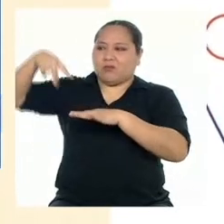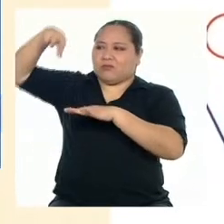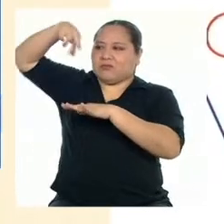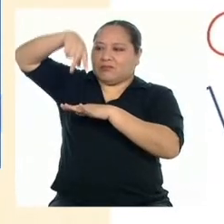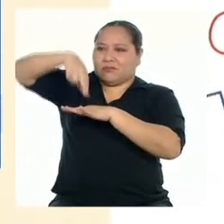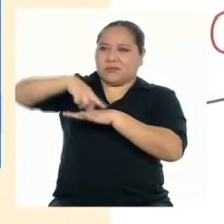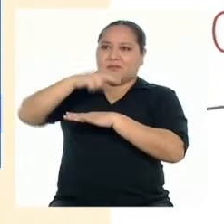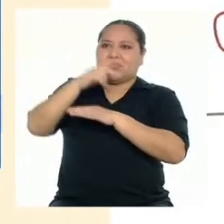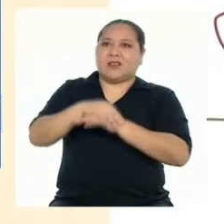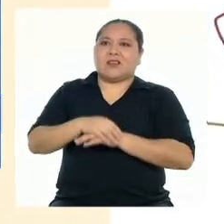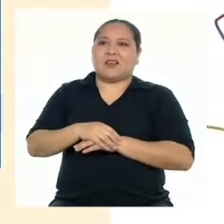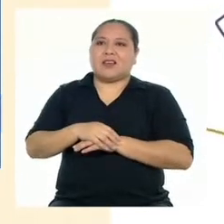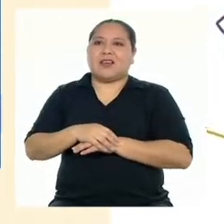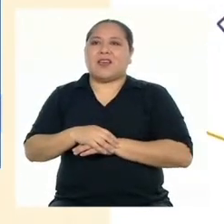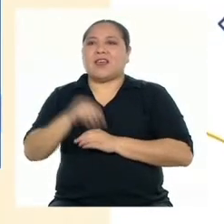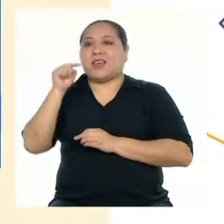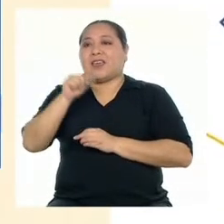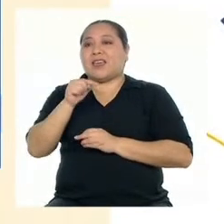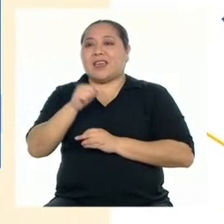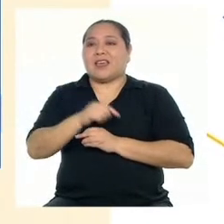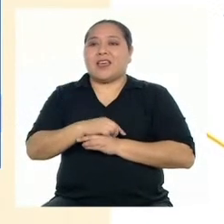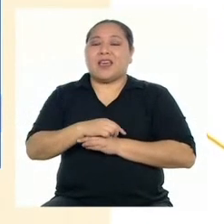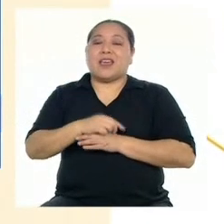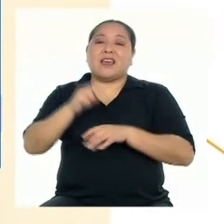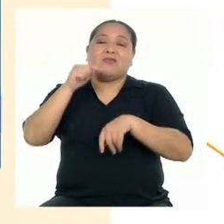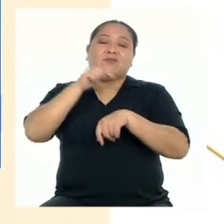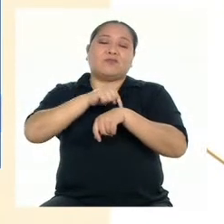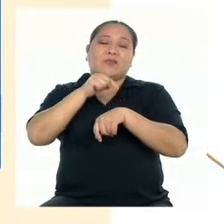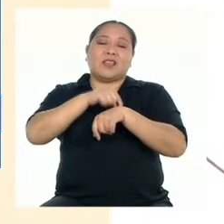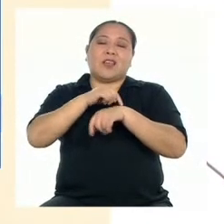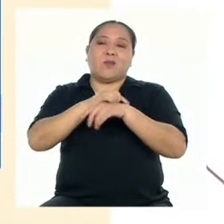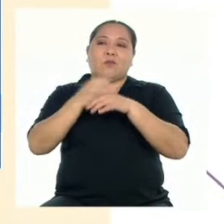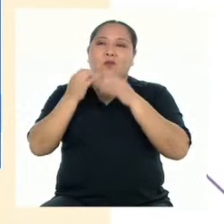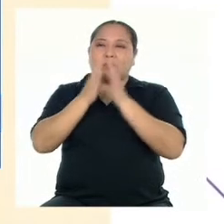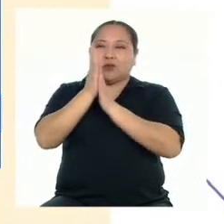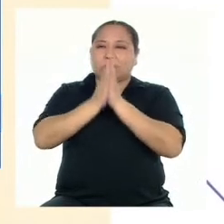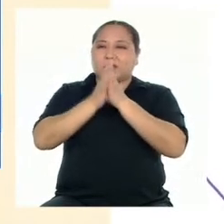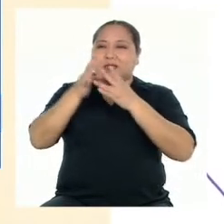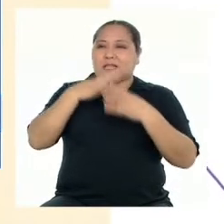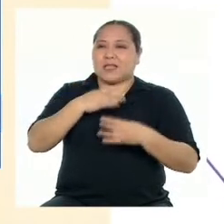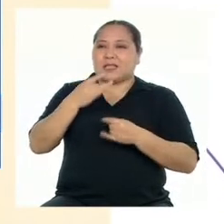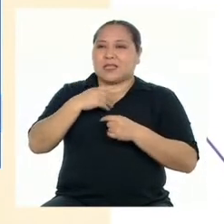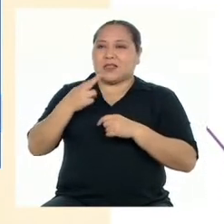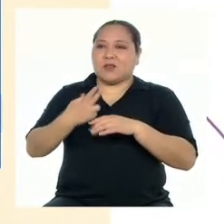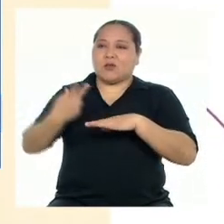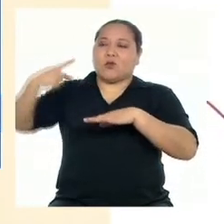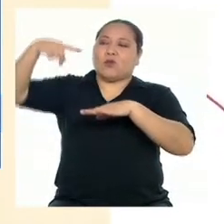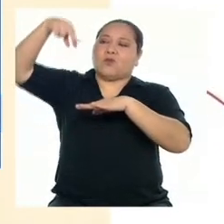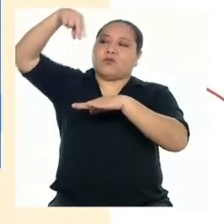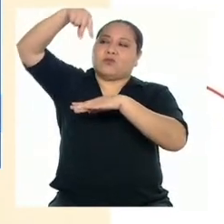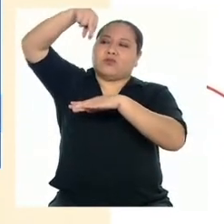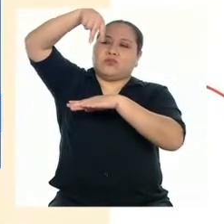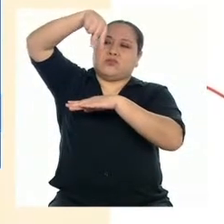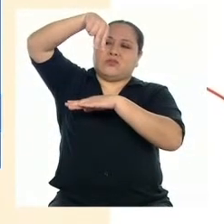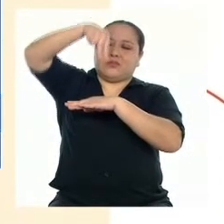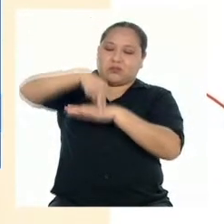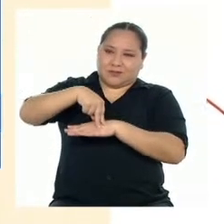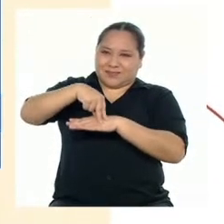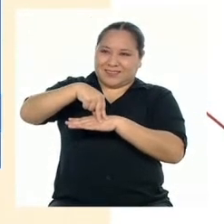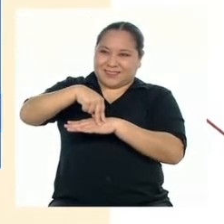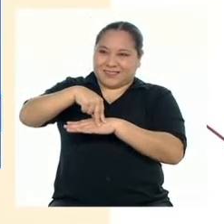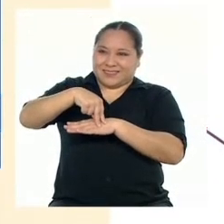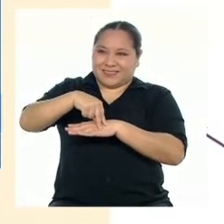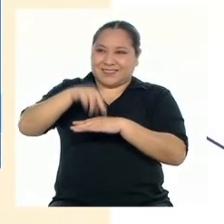instantes flota el jugador grabado en el aire. Por fin, el cuerpo triunfante contra la triste ley de la